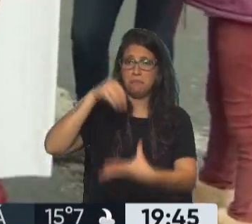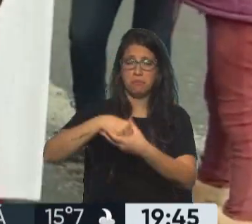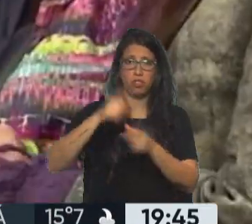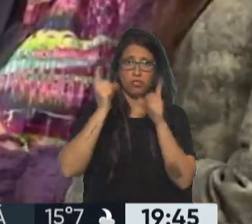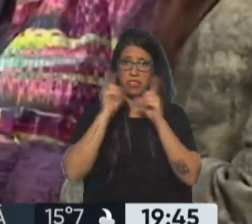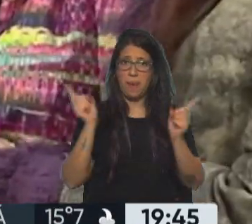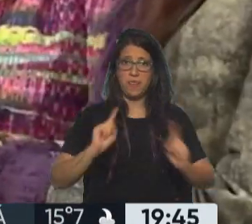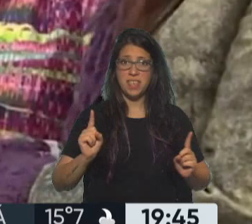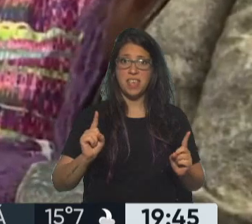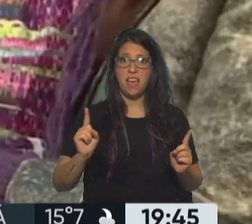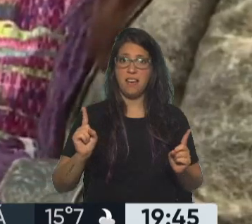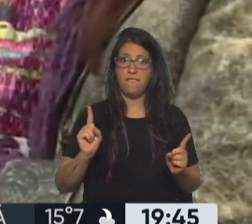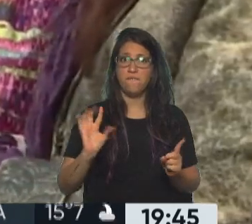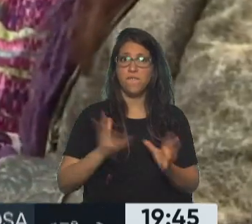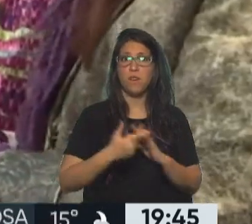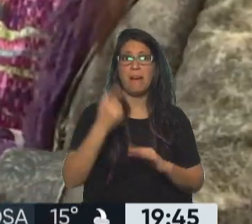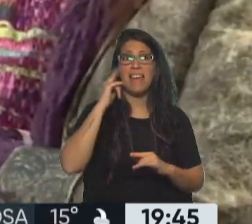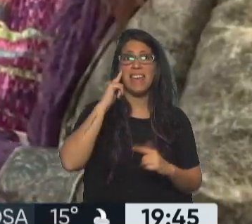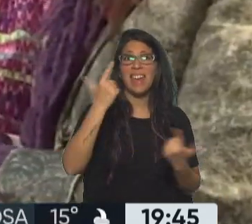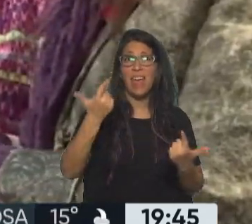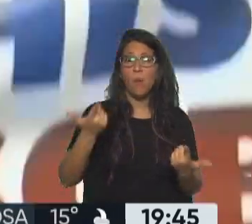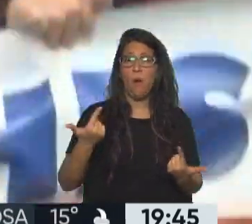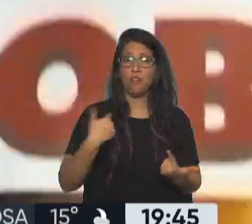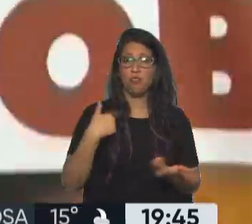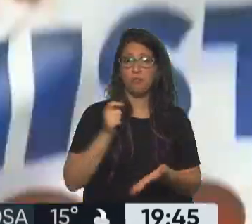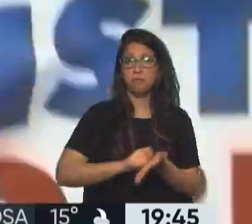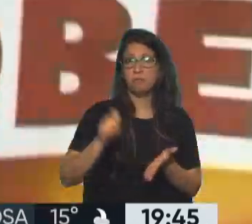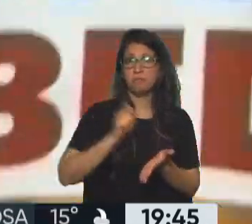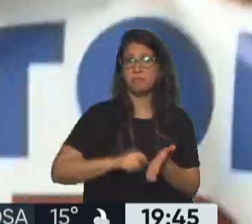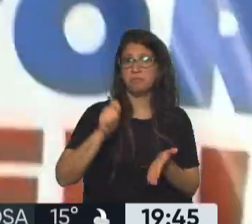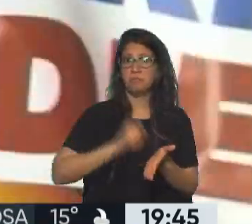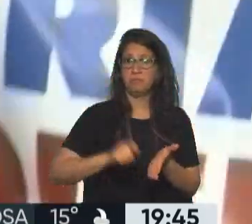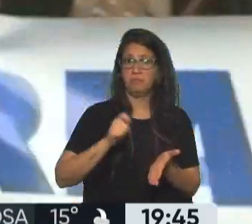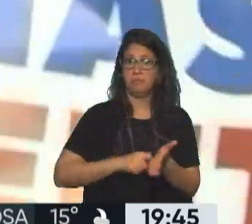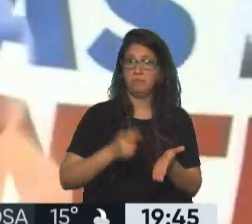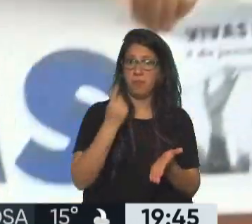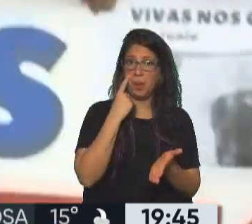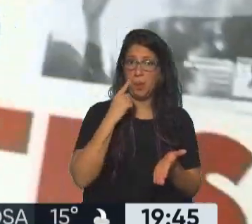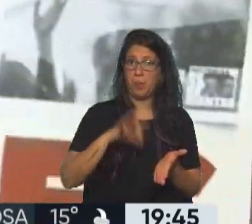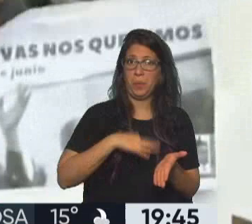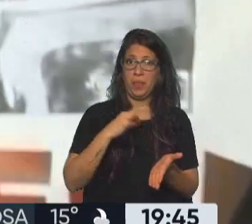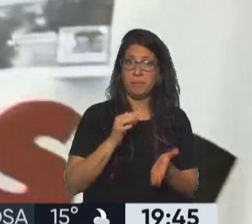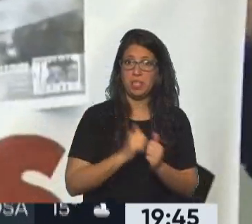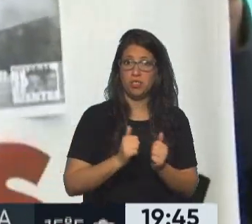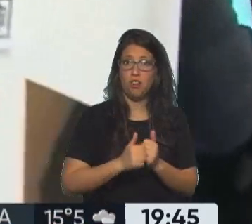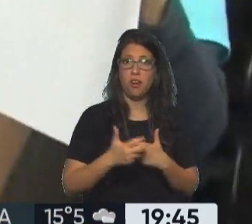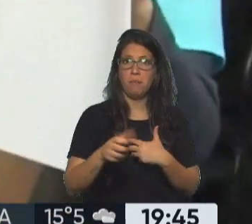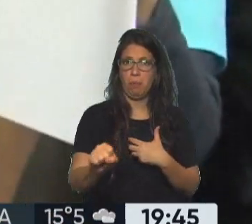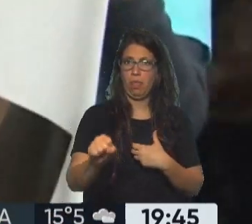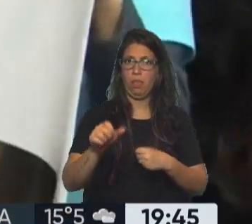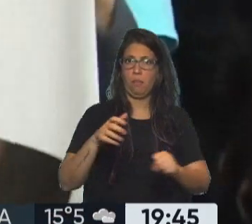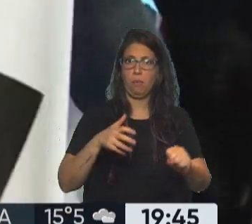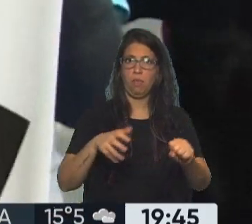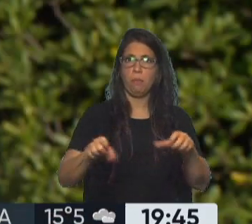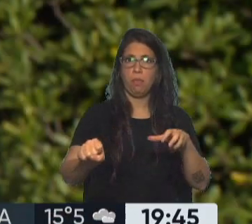crímenes, y de manera muy ingenua y muy casera yo iba registrando, digamos, mis vivencias y bueno, y aparece indefectiblemente